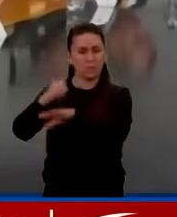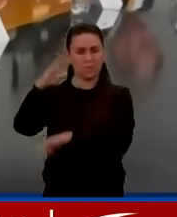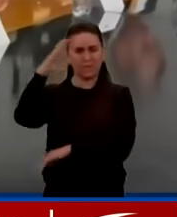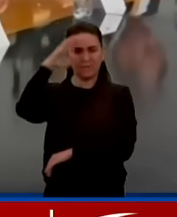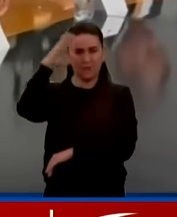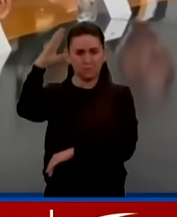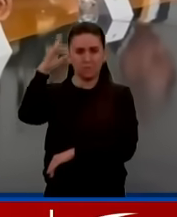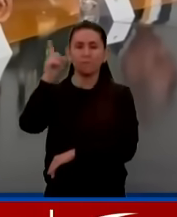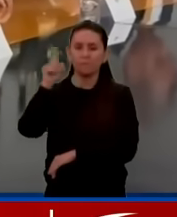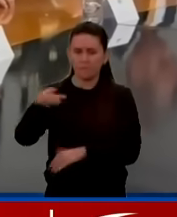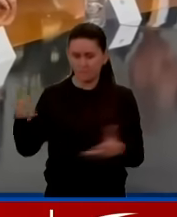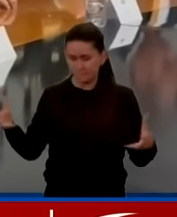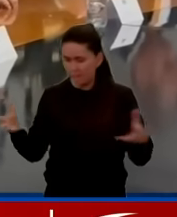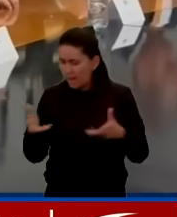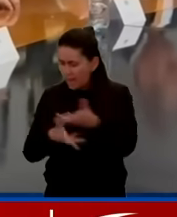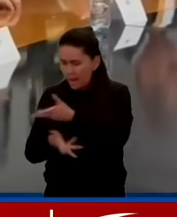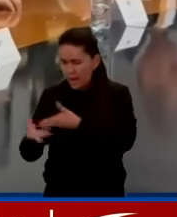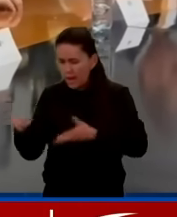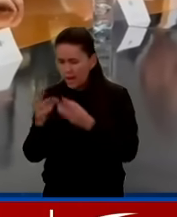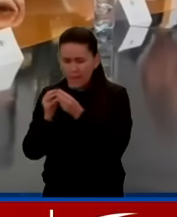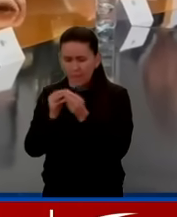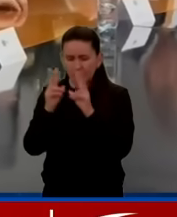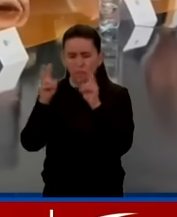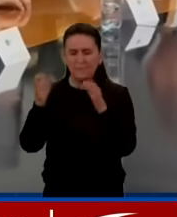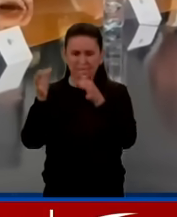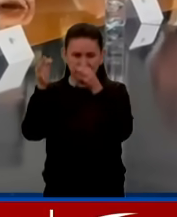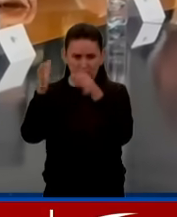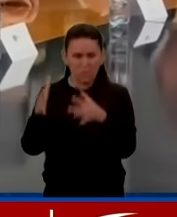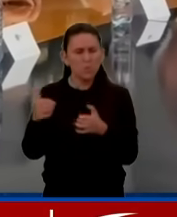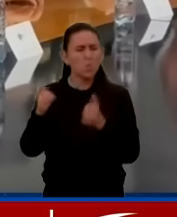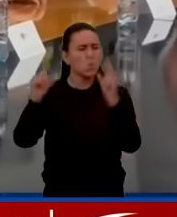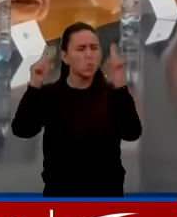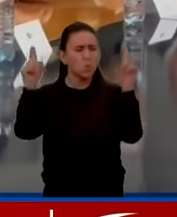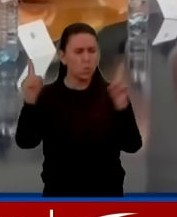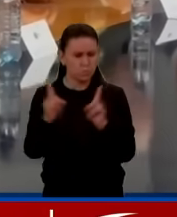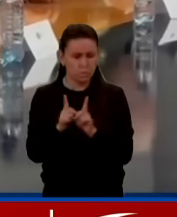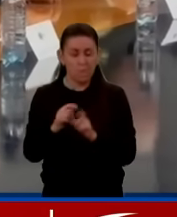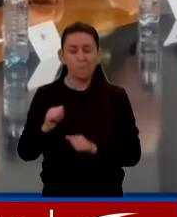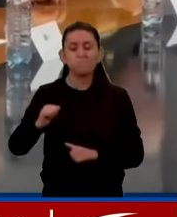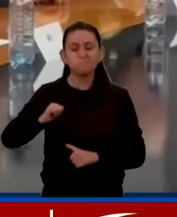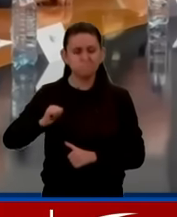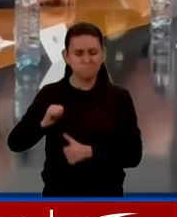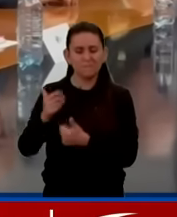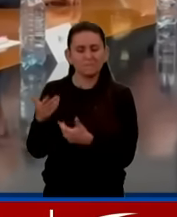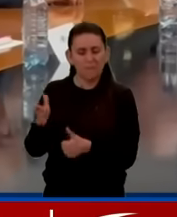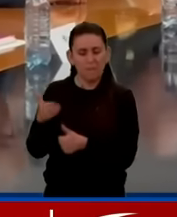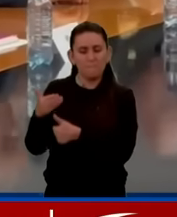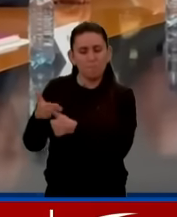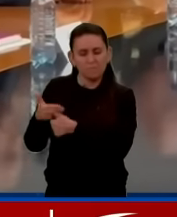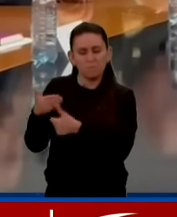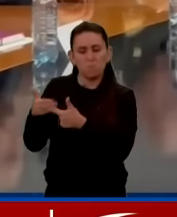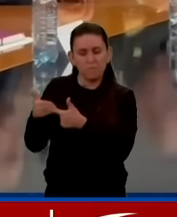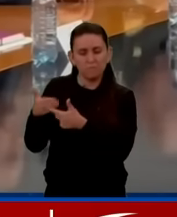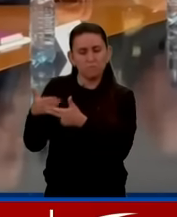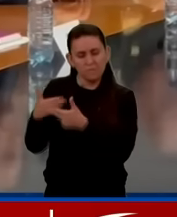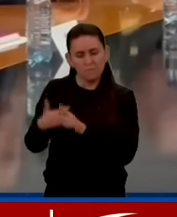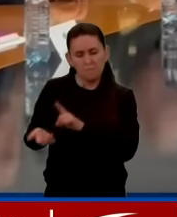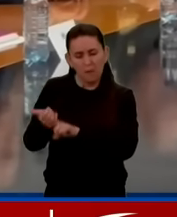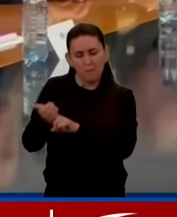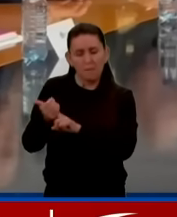general William René Salamanca. La conclusión, las pistas sobre este crimen van por buen camino.